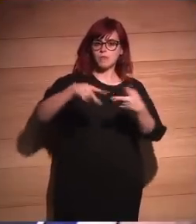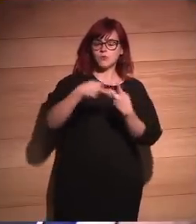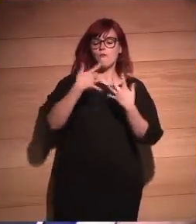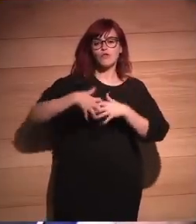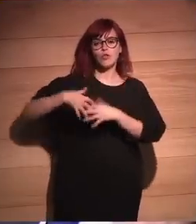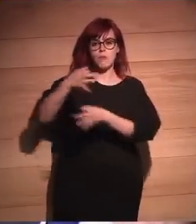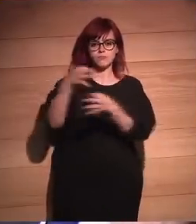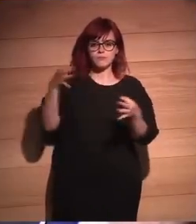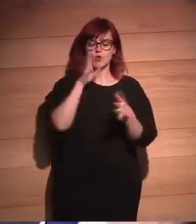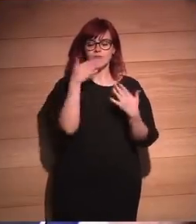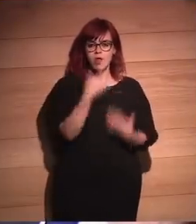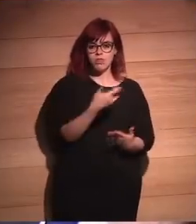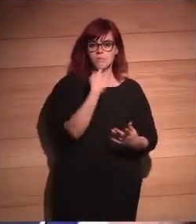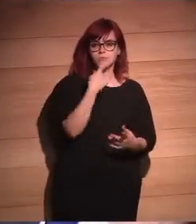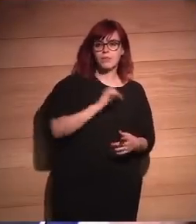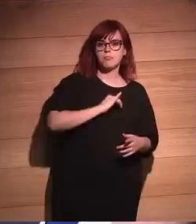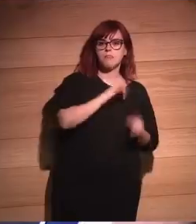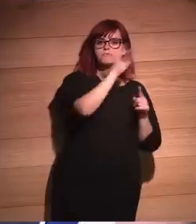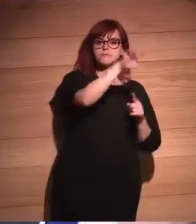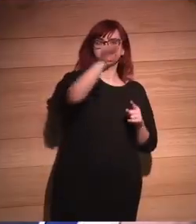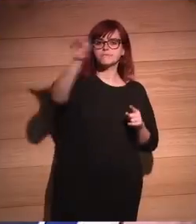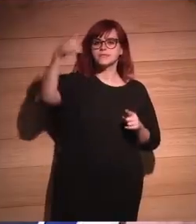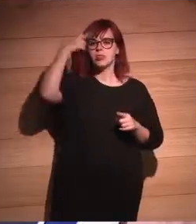correcta en todo el mundo, ¿no?